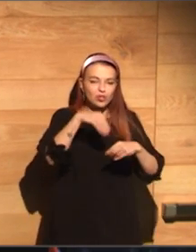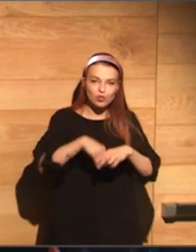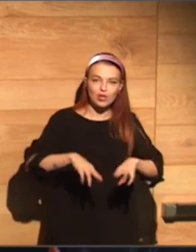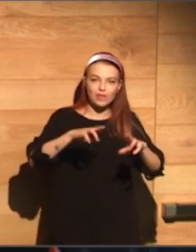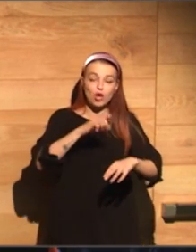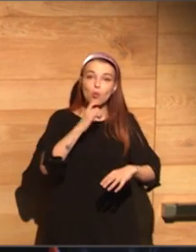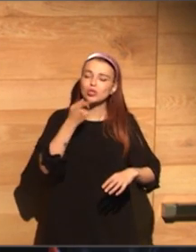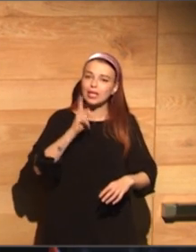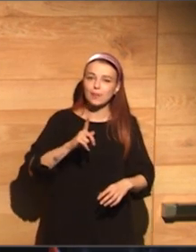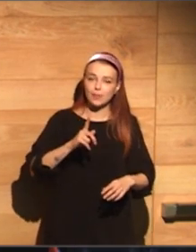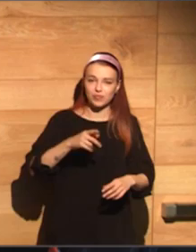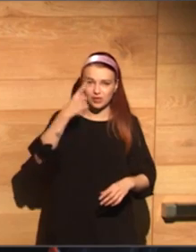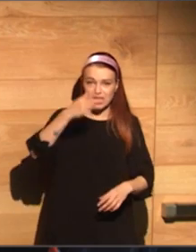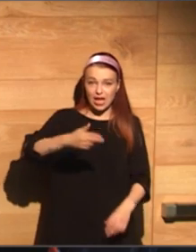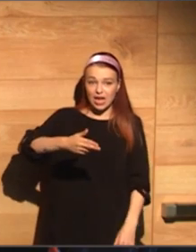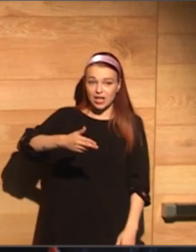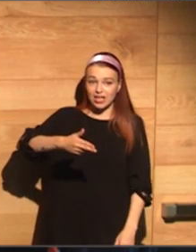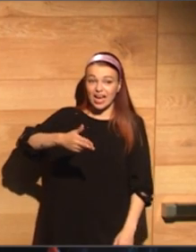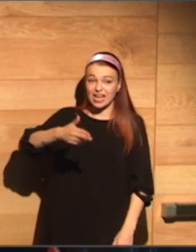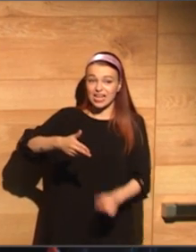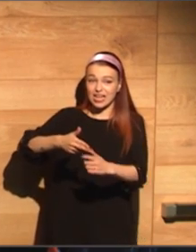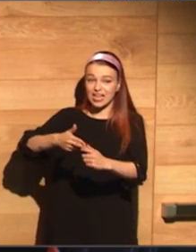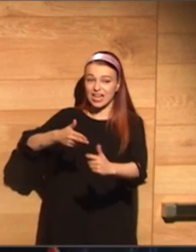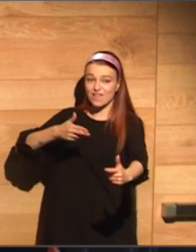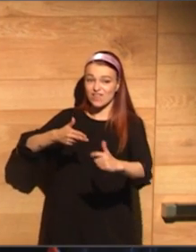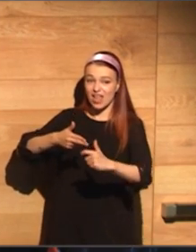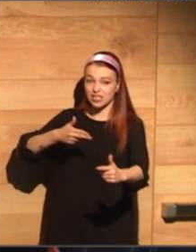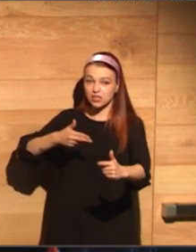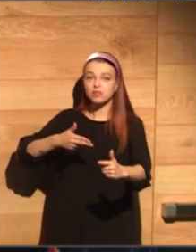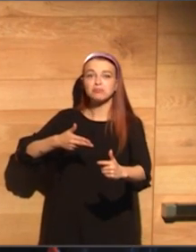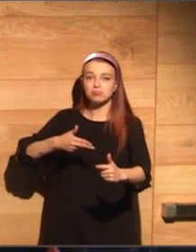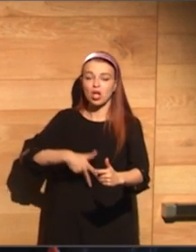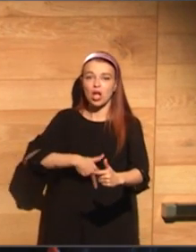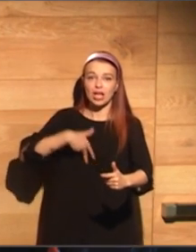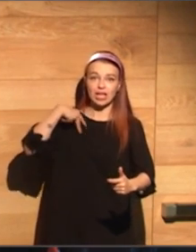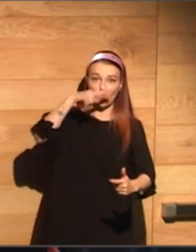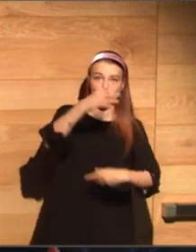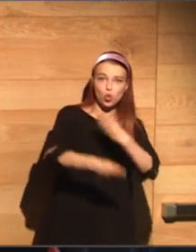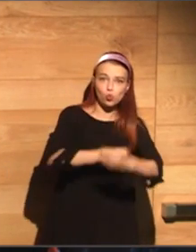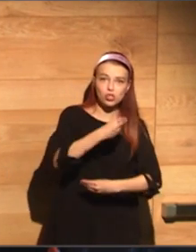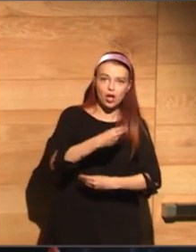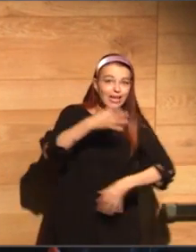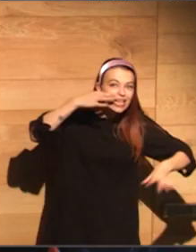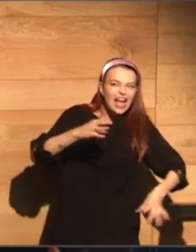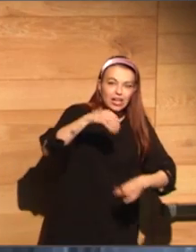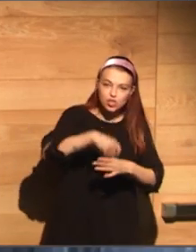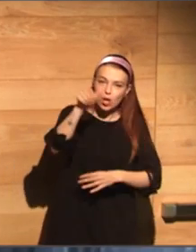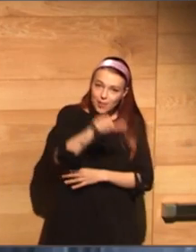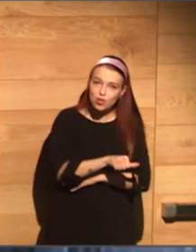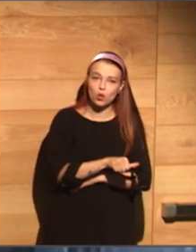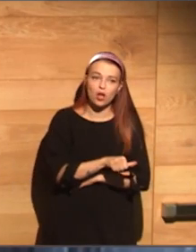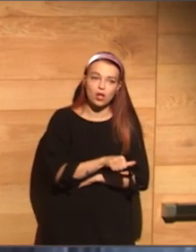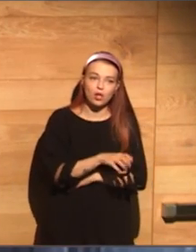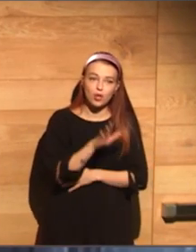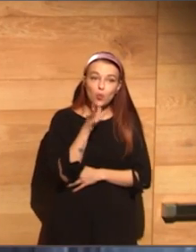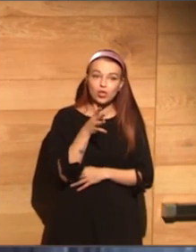sus modos, los rifles que utilizaba Franco, el caudillo, aparecen en la película, es que, algunos de ellos. Chicos, que es que se estaba rodando en